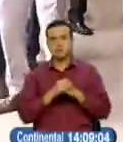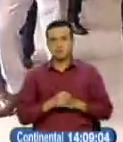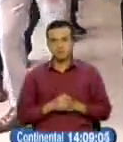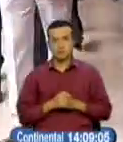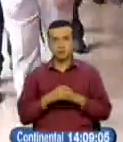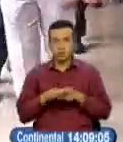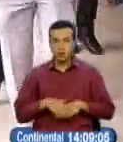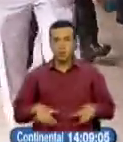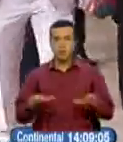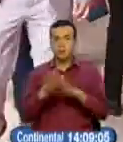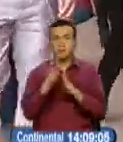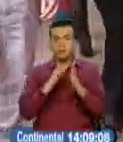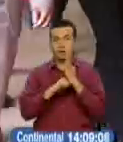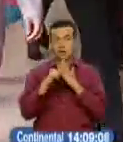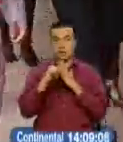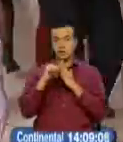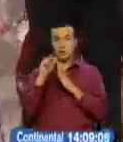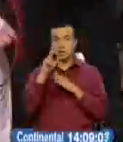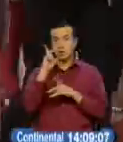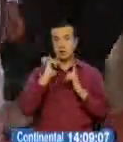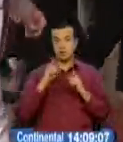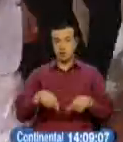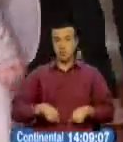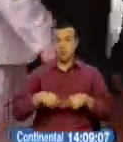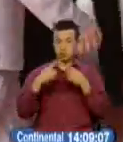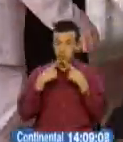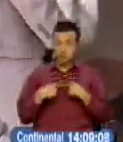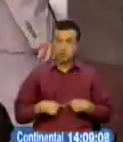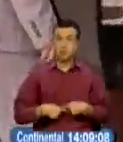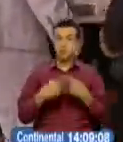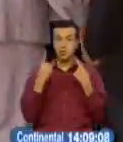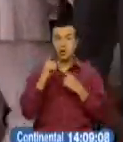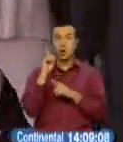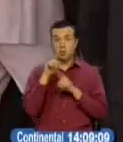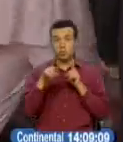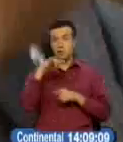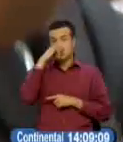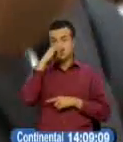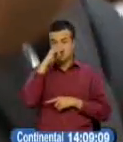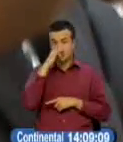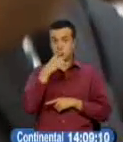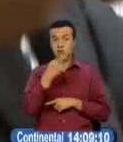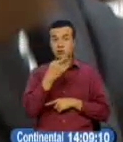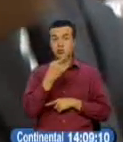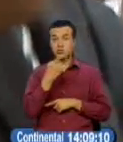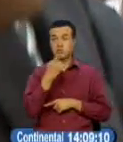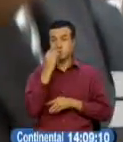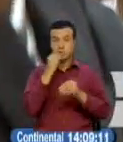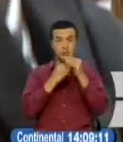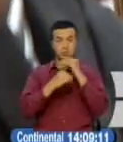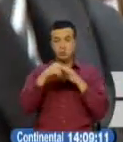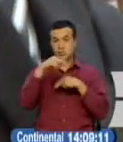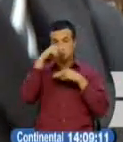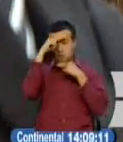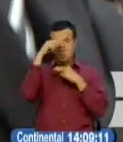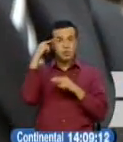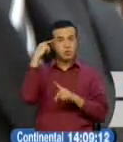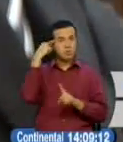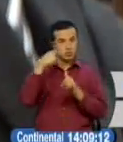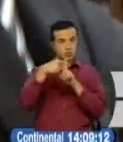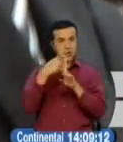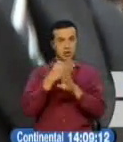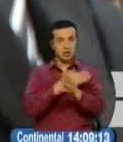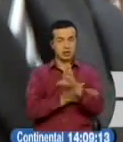este espacio, la ministra Verónica Espinosa detalló los logros alcanzados en desnutrición infantil. Tenemos buenas noticias en ese sentido. Las últimas